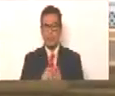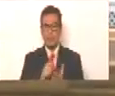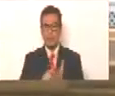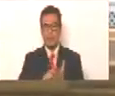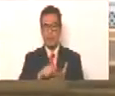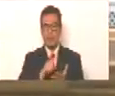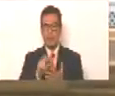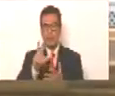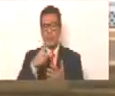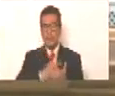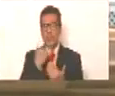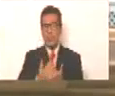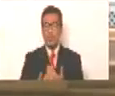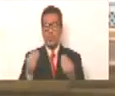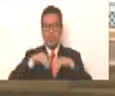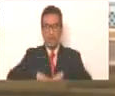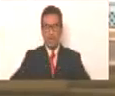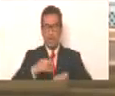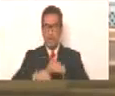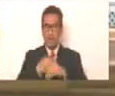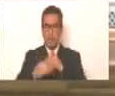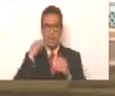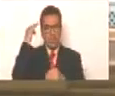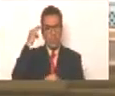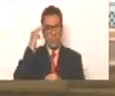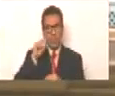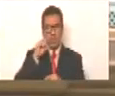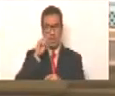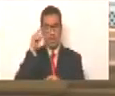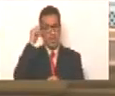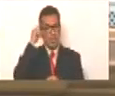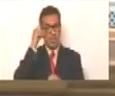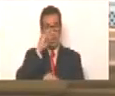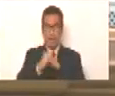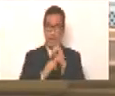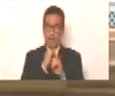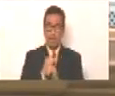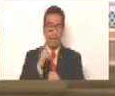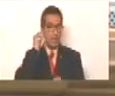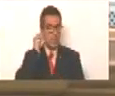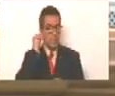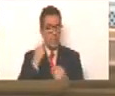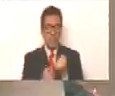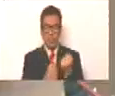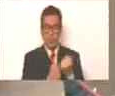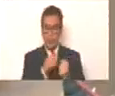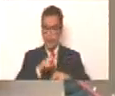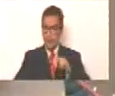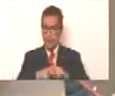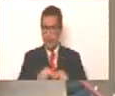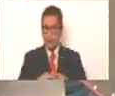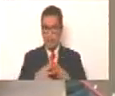de acuerdo con motivo de conmemorar el Día Internacional de la Mujer y en respaldo a la creación de la Gran